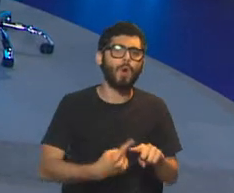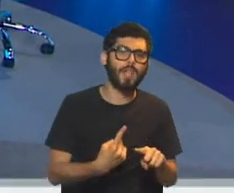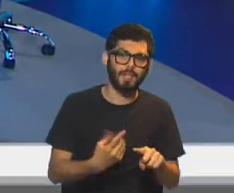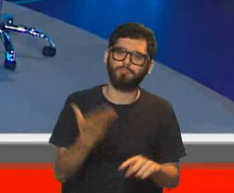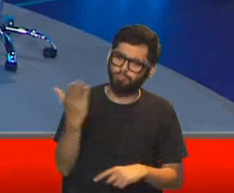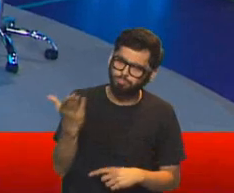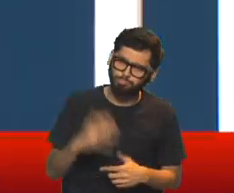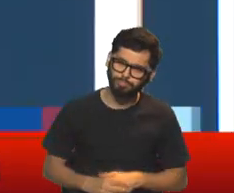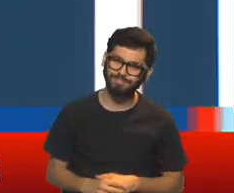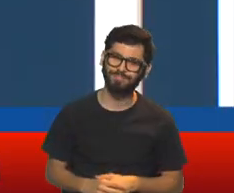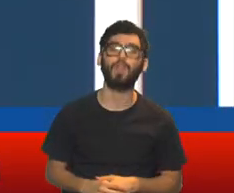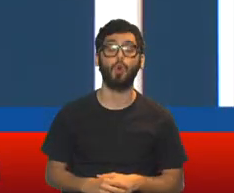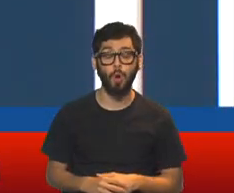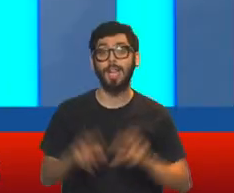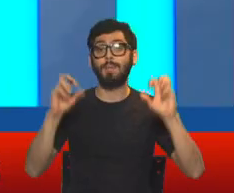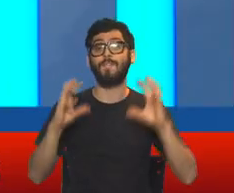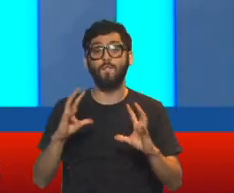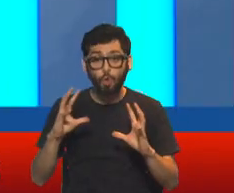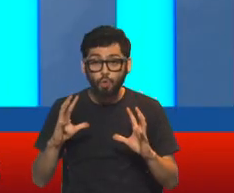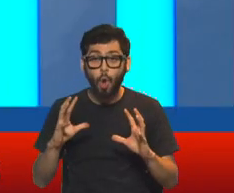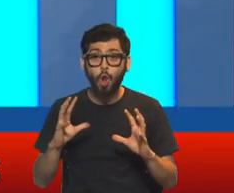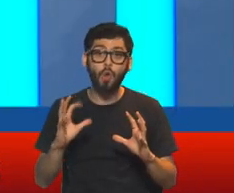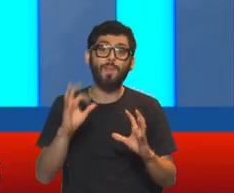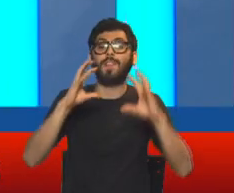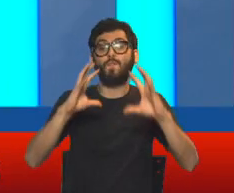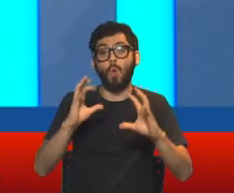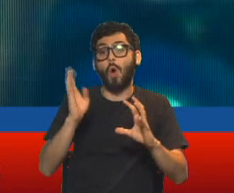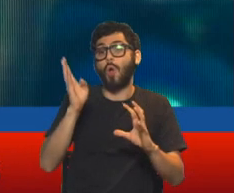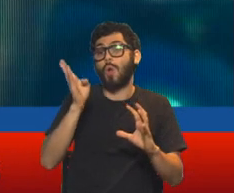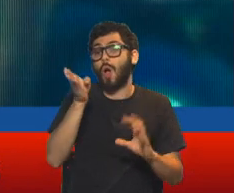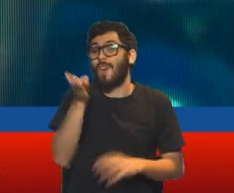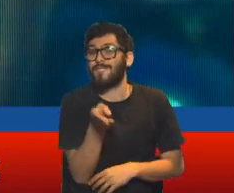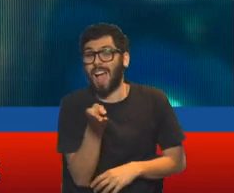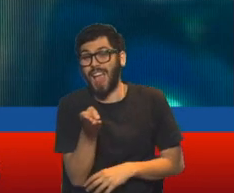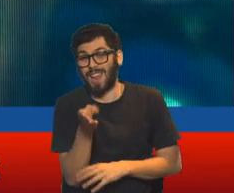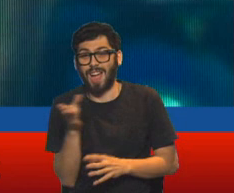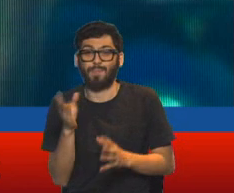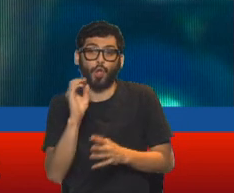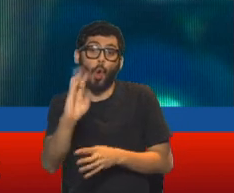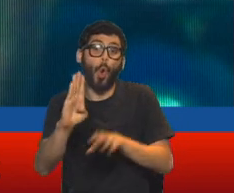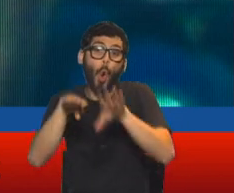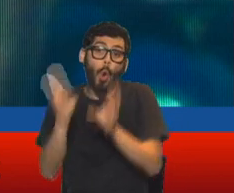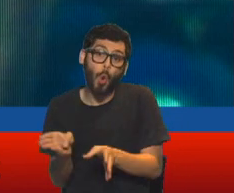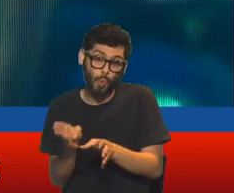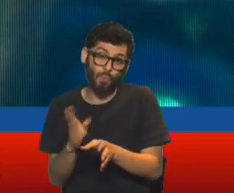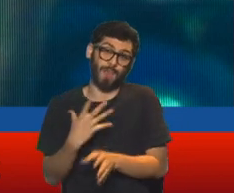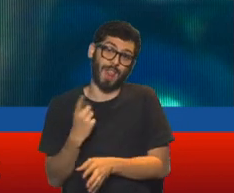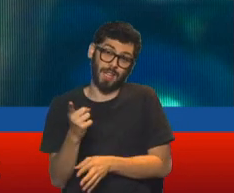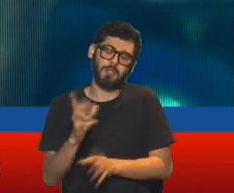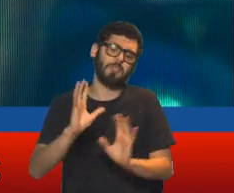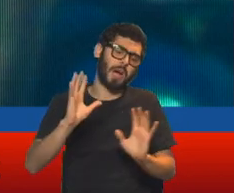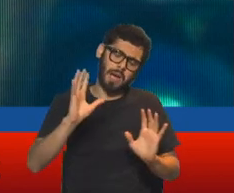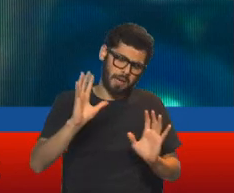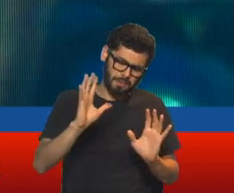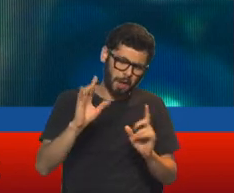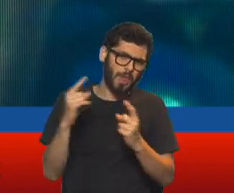por favor. Pablo Tiburcio. Desde lo futbolístico. Futbolístico barra institucional, ¿no? Porque no es el fútbol, digamos, los clubes, claro. La opinión dirigencial. No, esto no tiene nada que